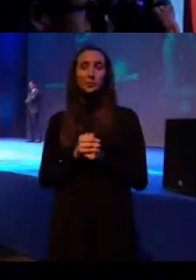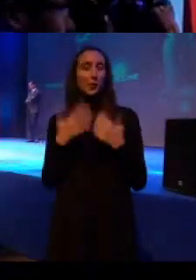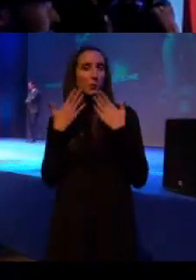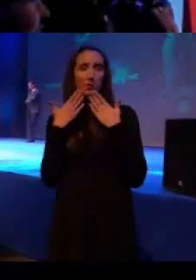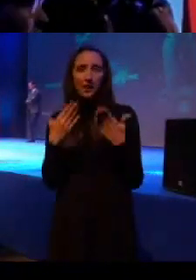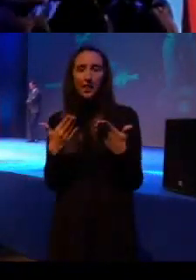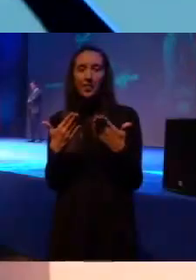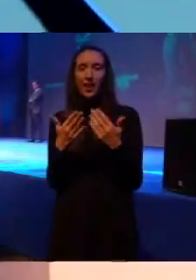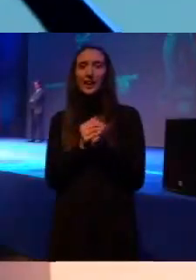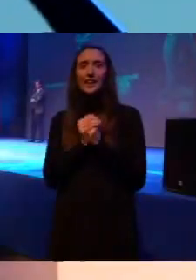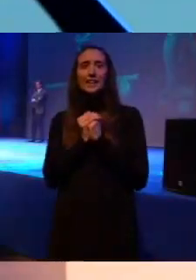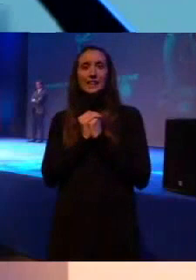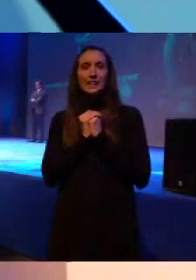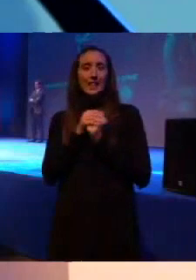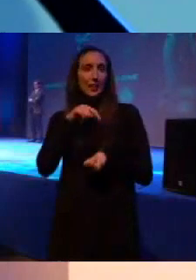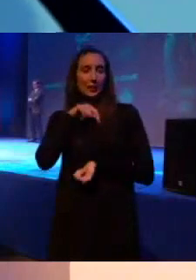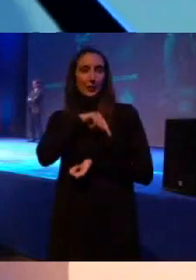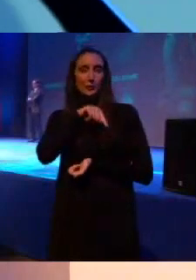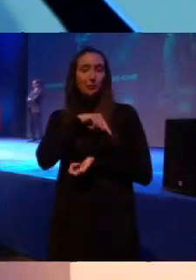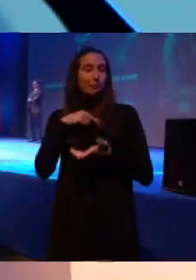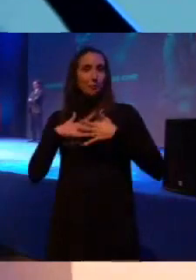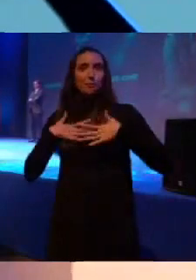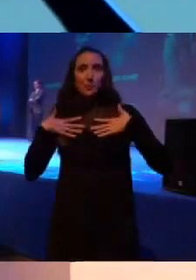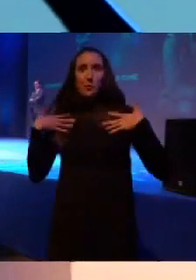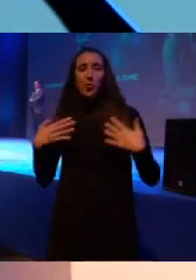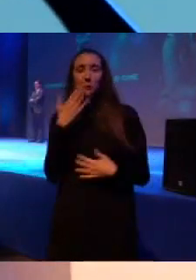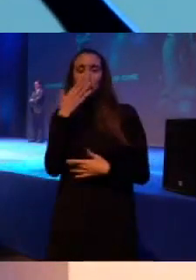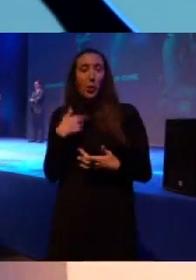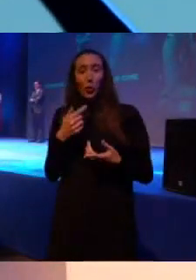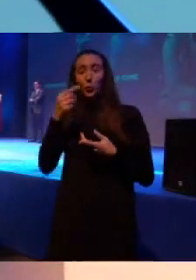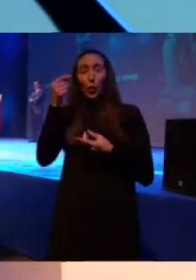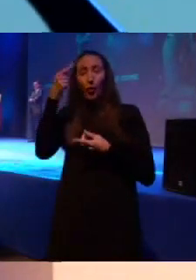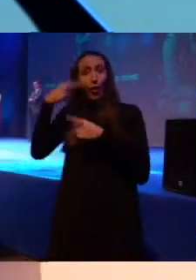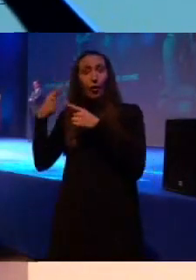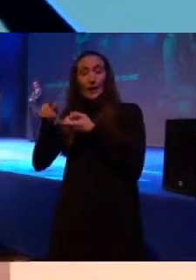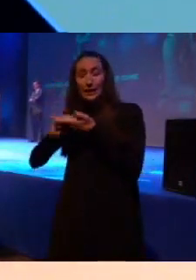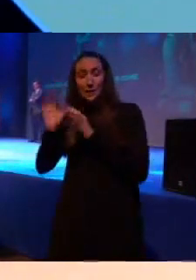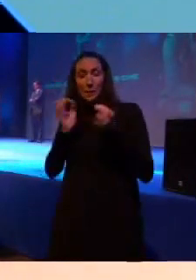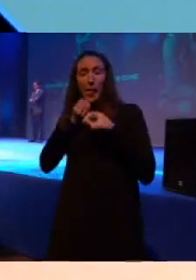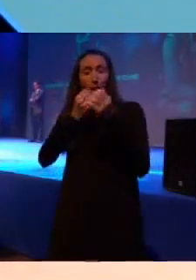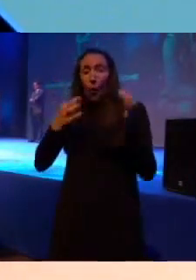Muchas gracias. Estoy verdaderamente emocionado. Tiene un montón de cosas que decir. Se me acaban de olvidar todas.